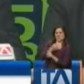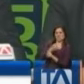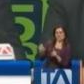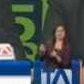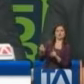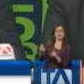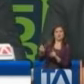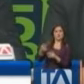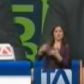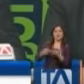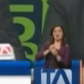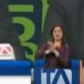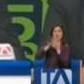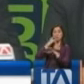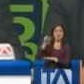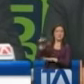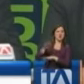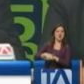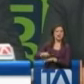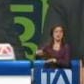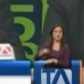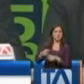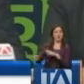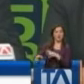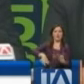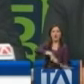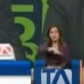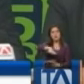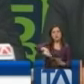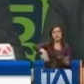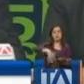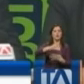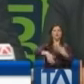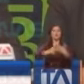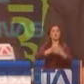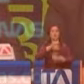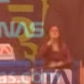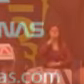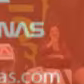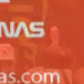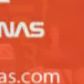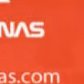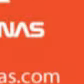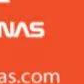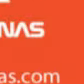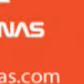y que intentaron sembrar el caos en nuestro querido Ecuador.